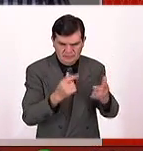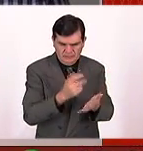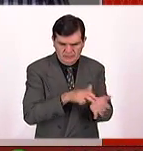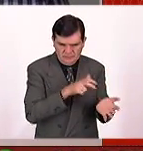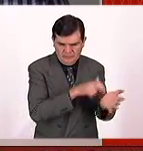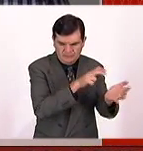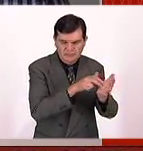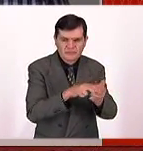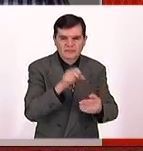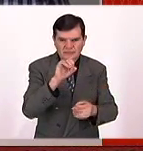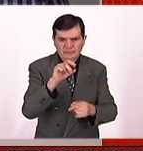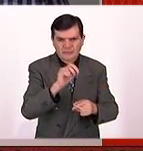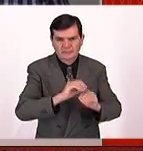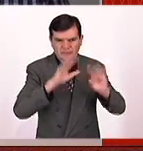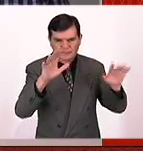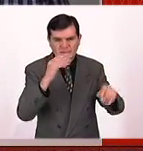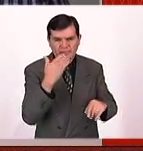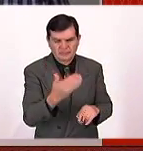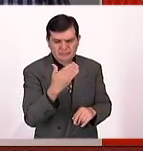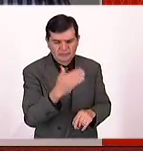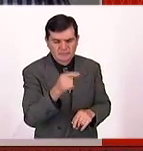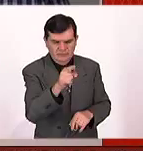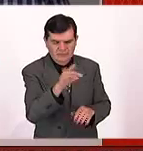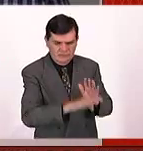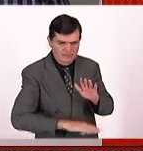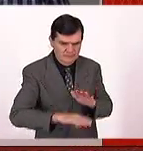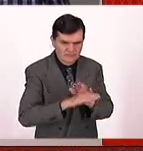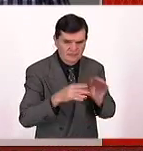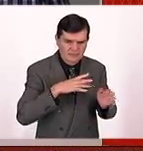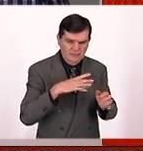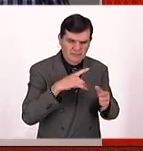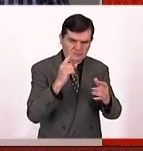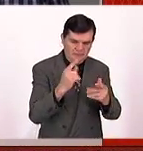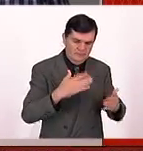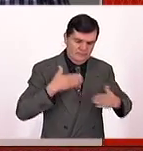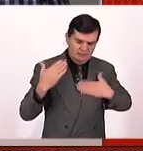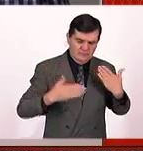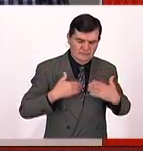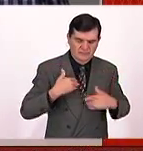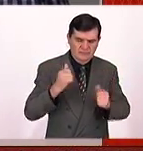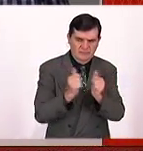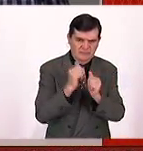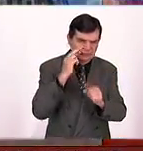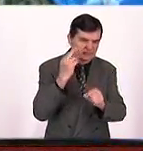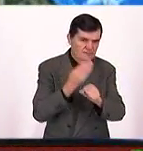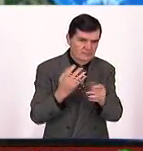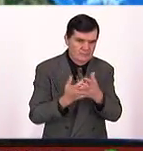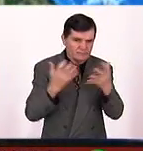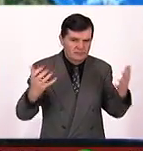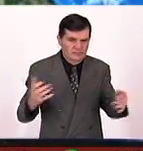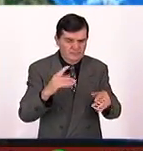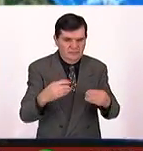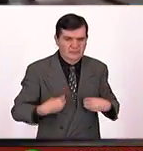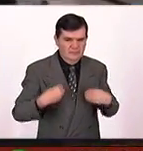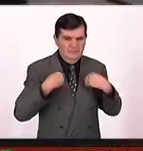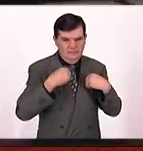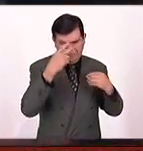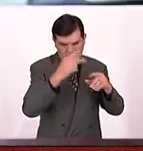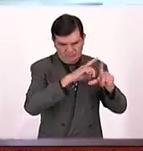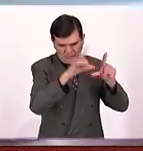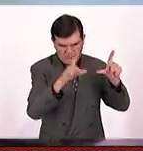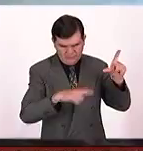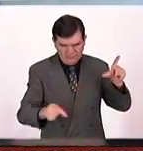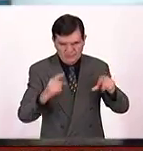Y efectivamente, como bien lo dice, y básicamente tenemos una dicha, pero una gran responsabilidad a vivir en un país como